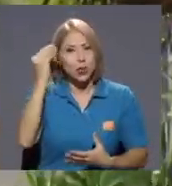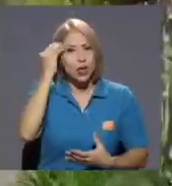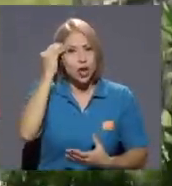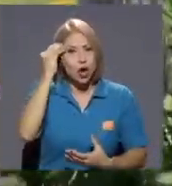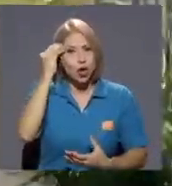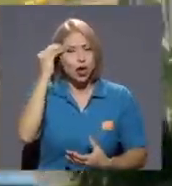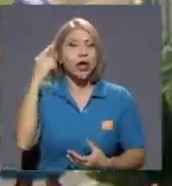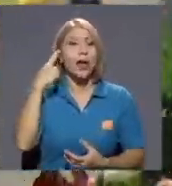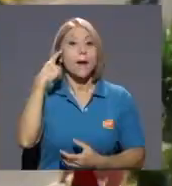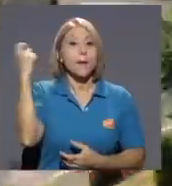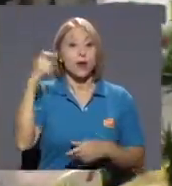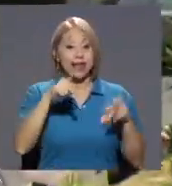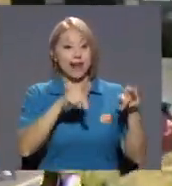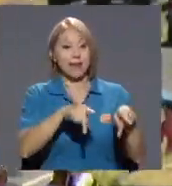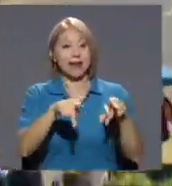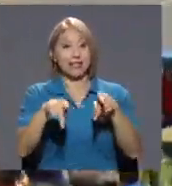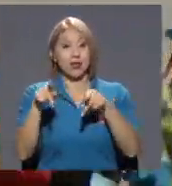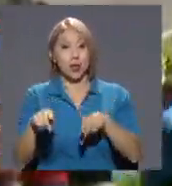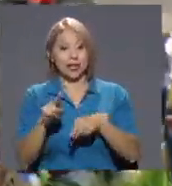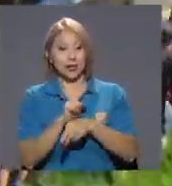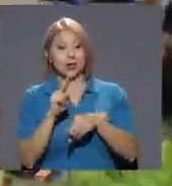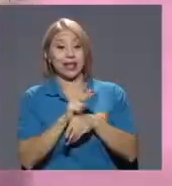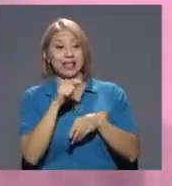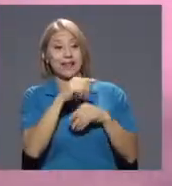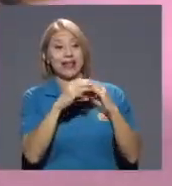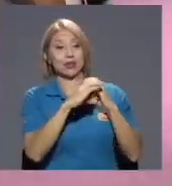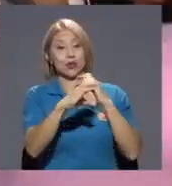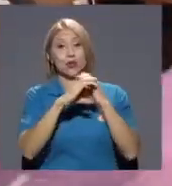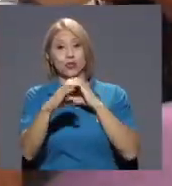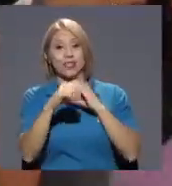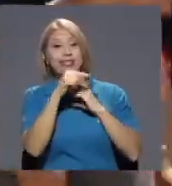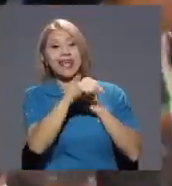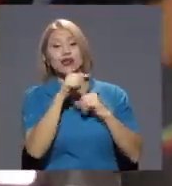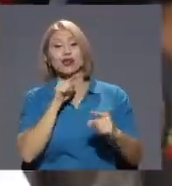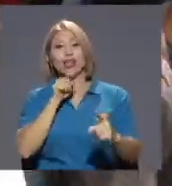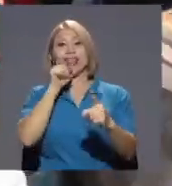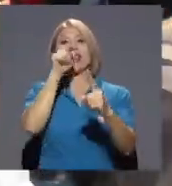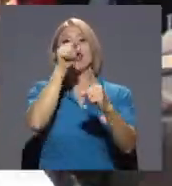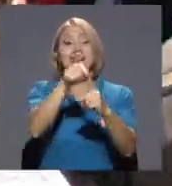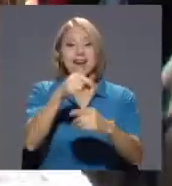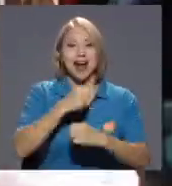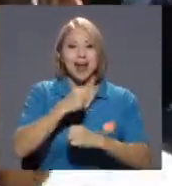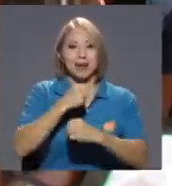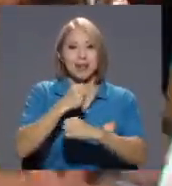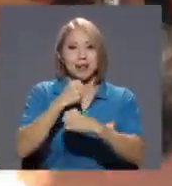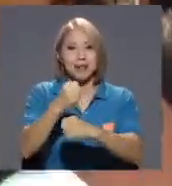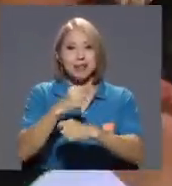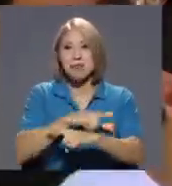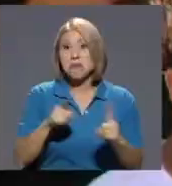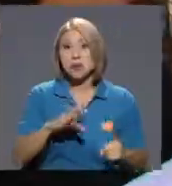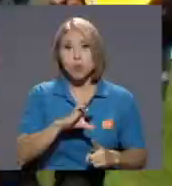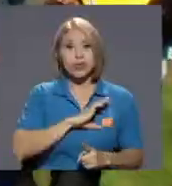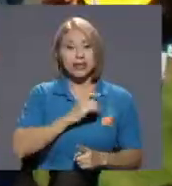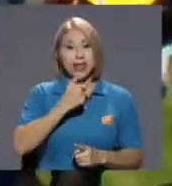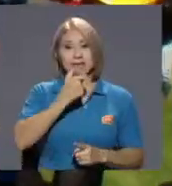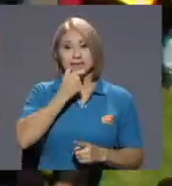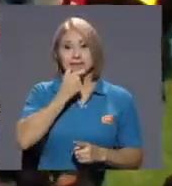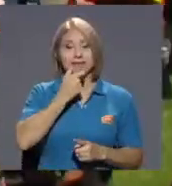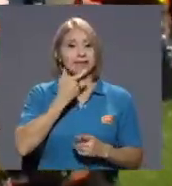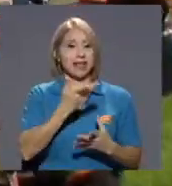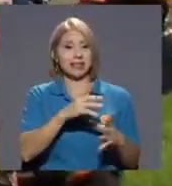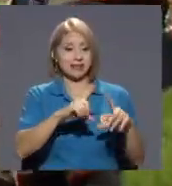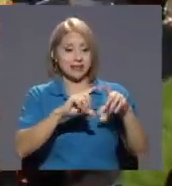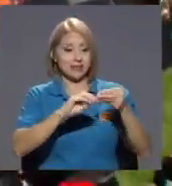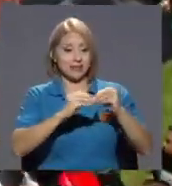se trasladan esos vehículos y van a esas grandes manifestaciones y hay un tercer punto que tiene que ver un poco